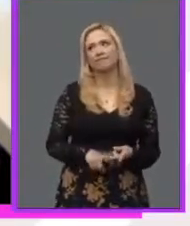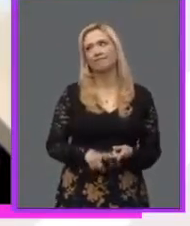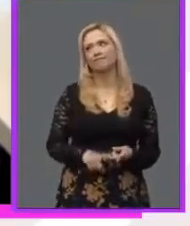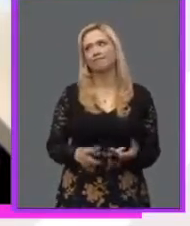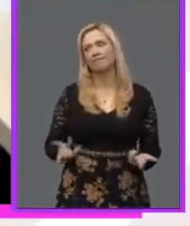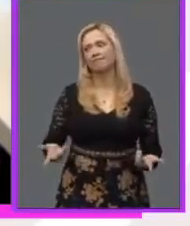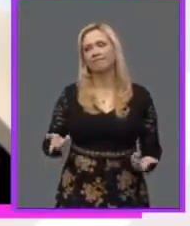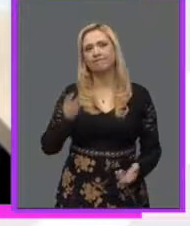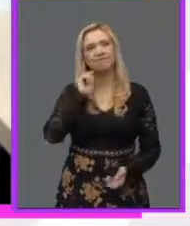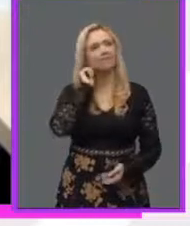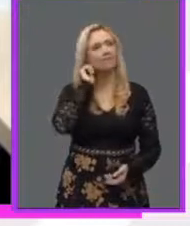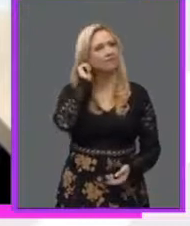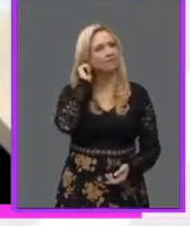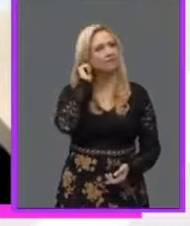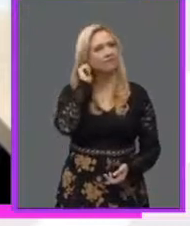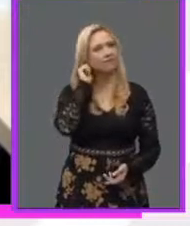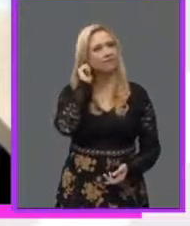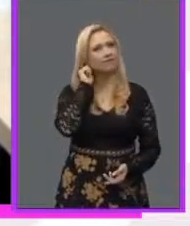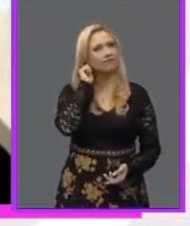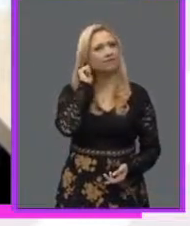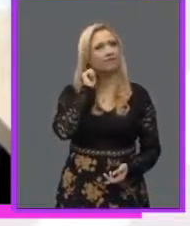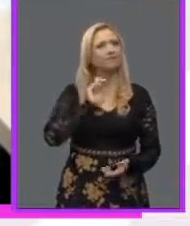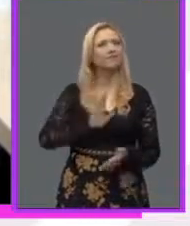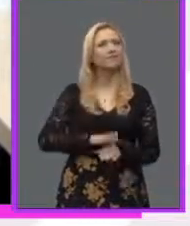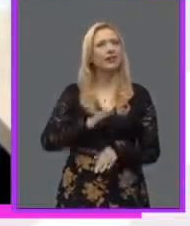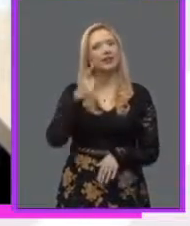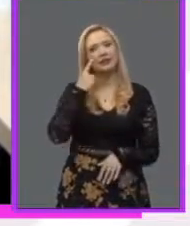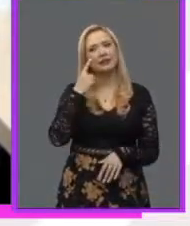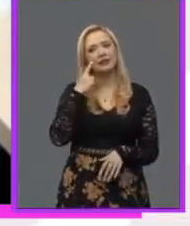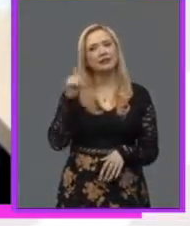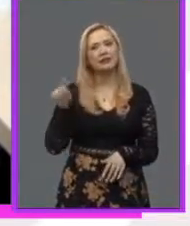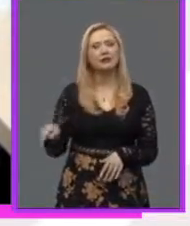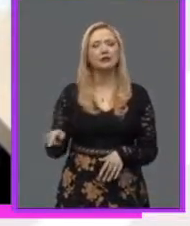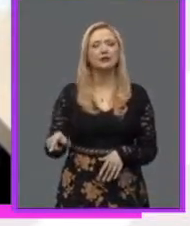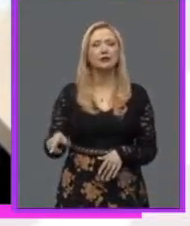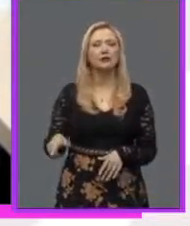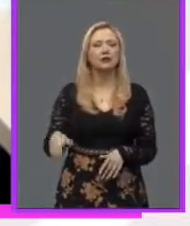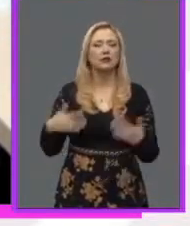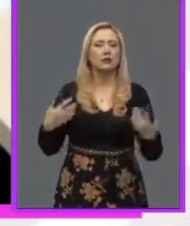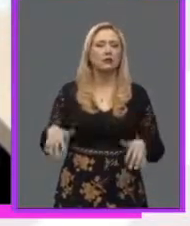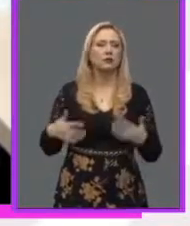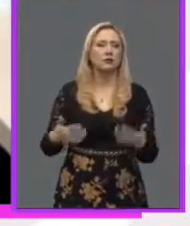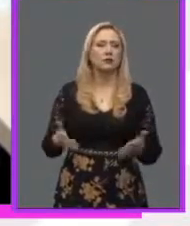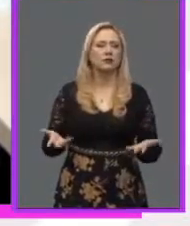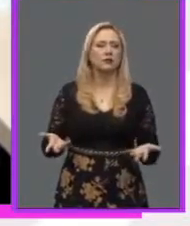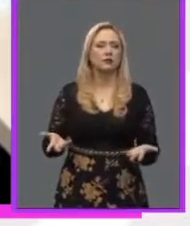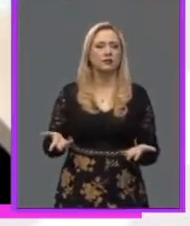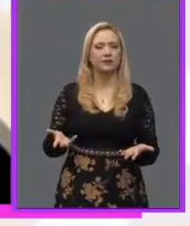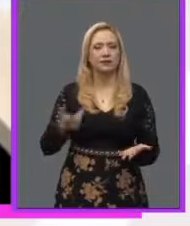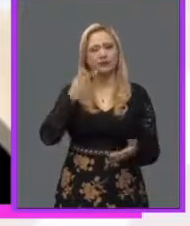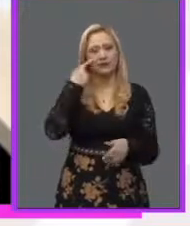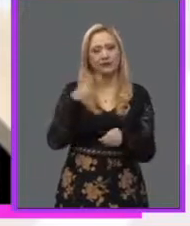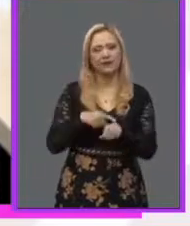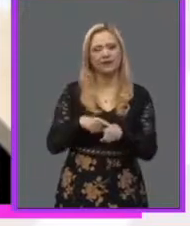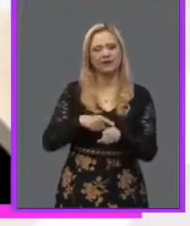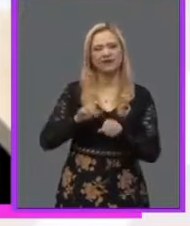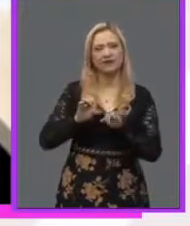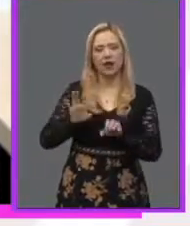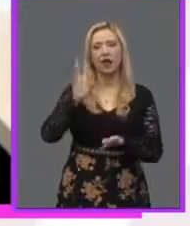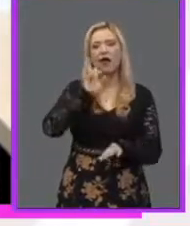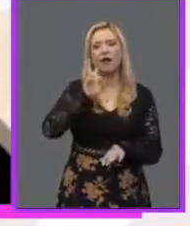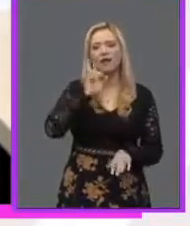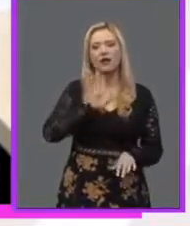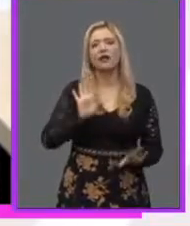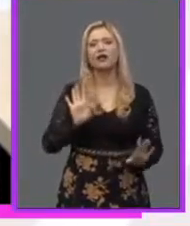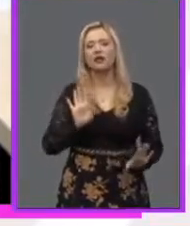tienen, pues, algunas más manifiestas que otras, pero que tienen este componente racista de te voy a